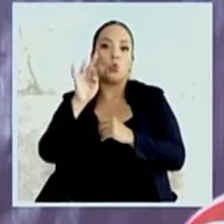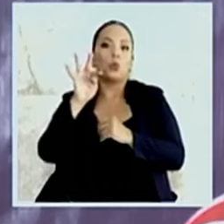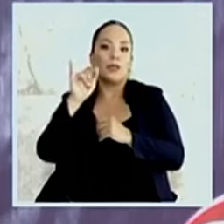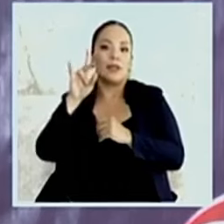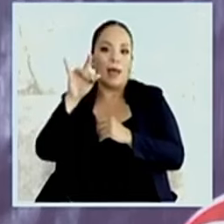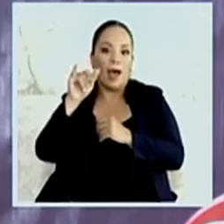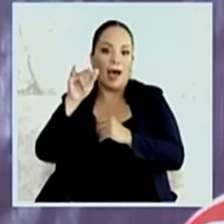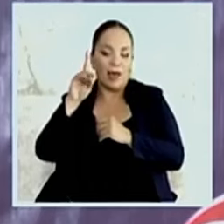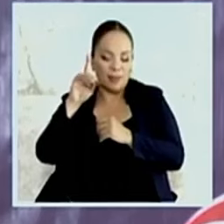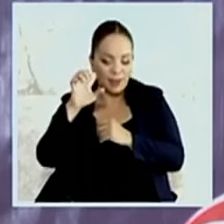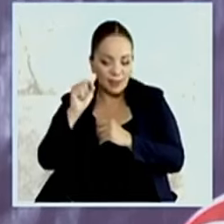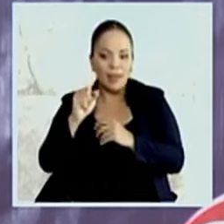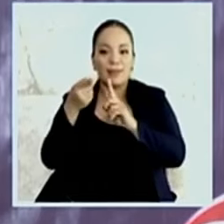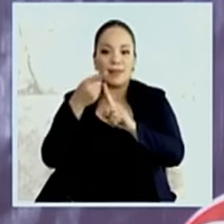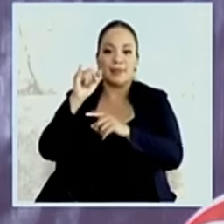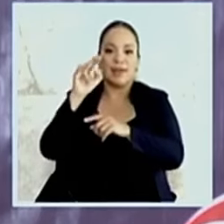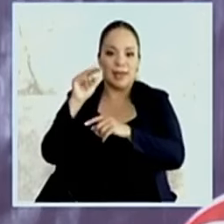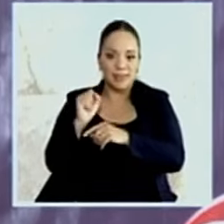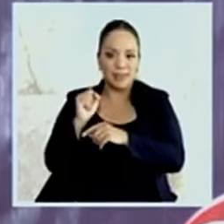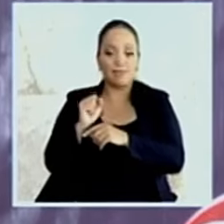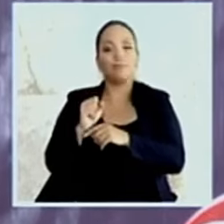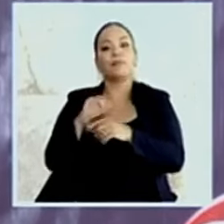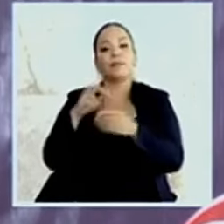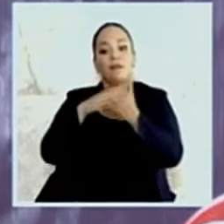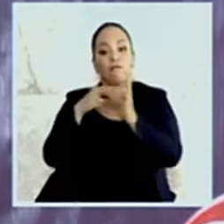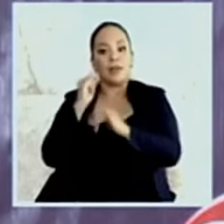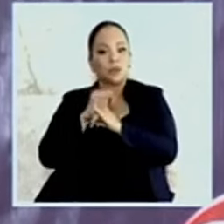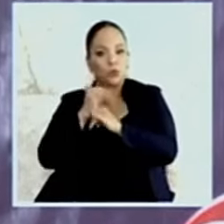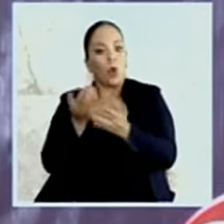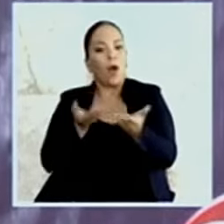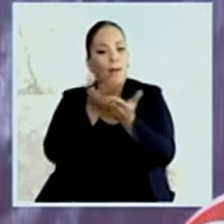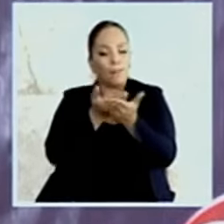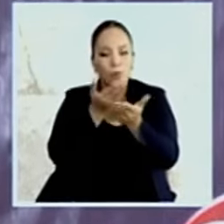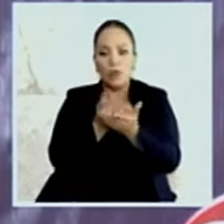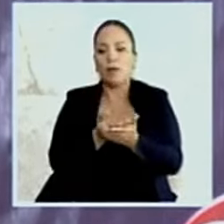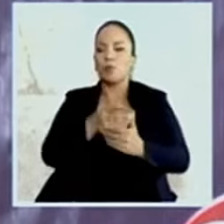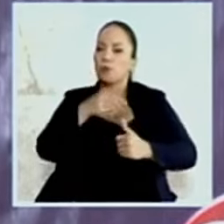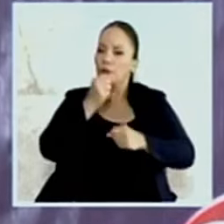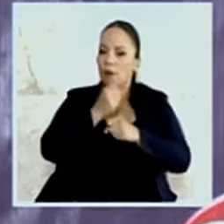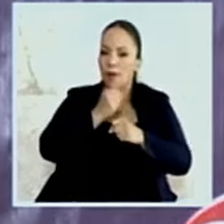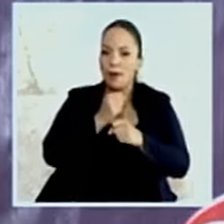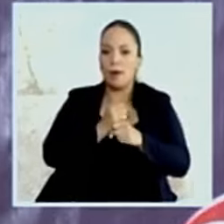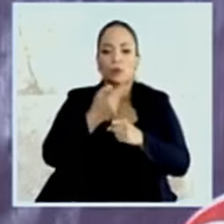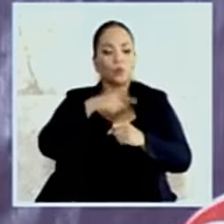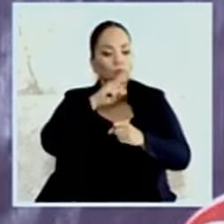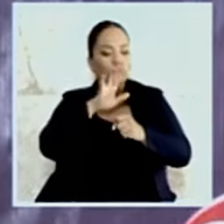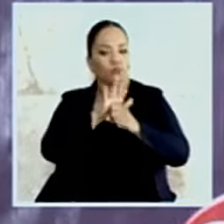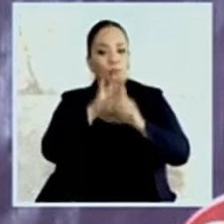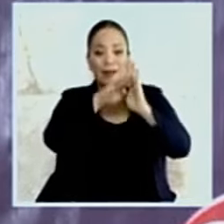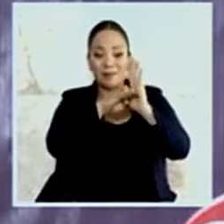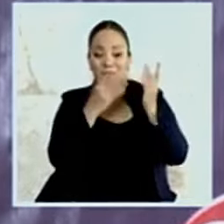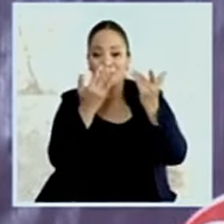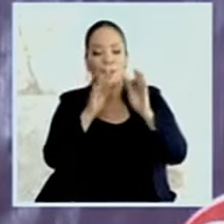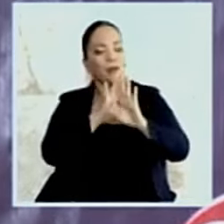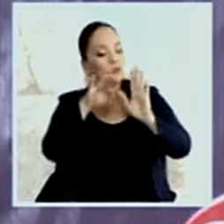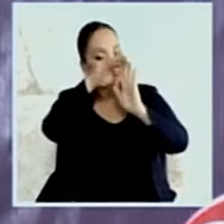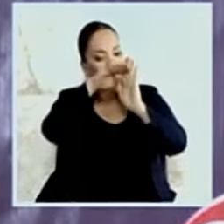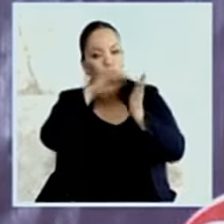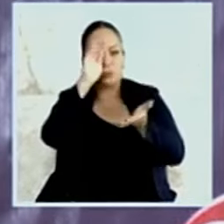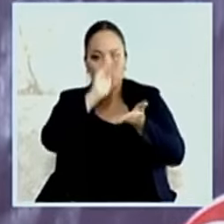el seguro de invalidez, vejez y muerte, 4.400 millones de colones de las utilidades del INS. El INS